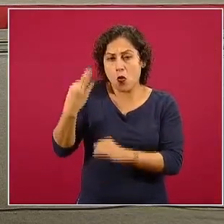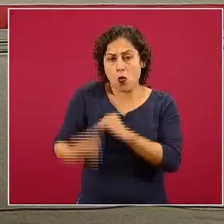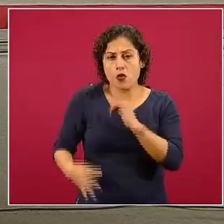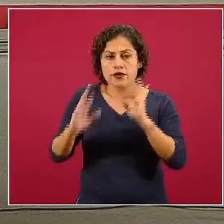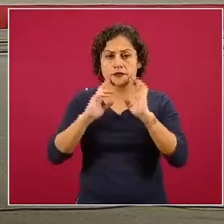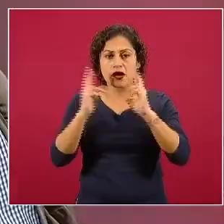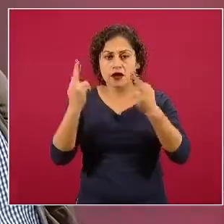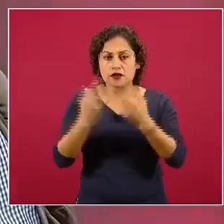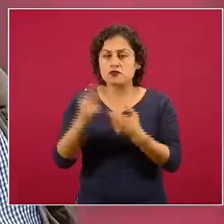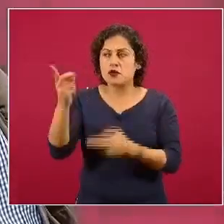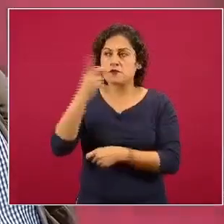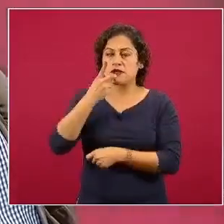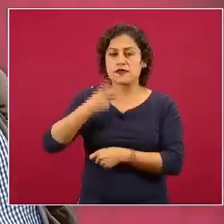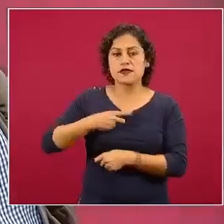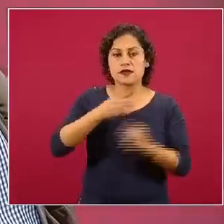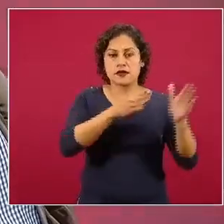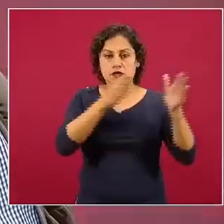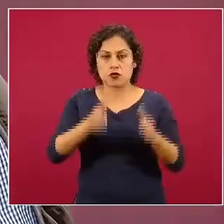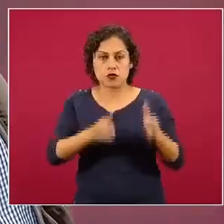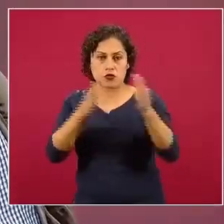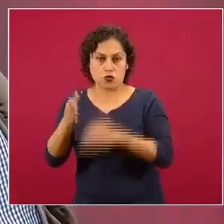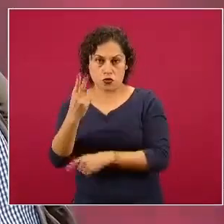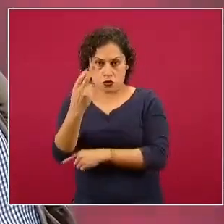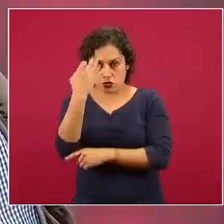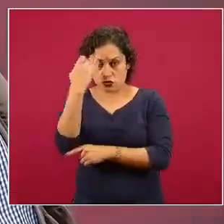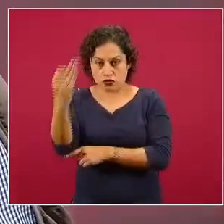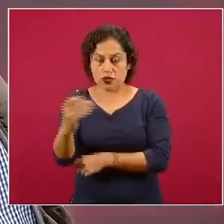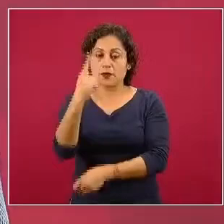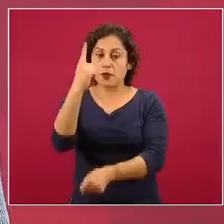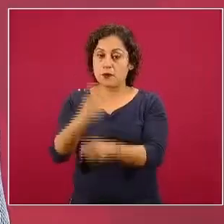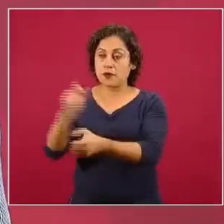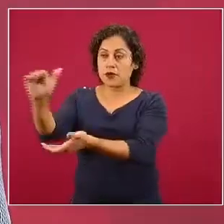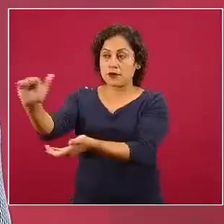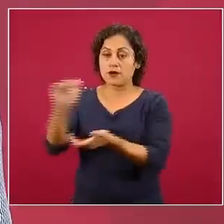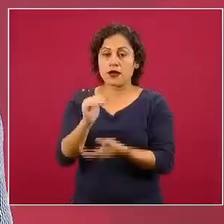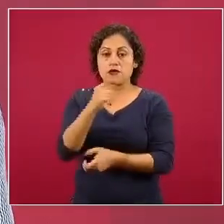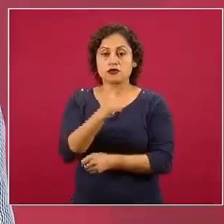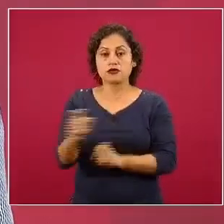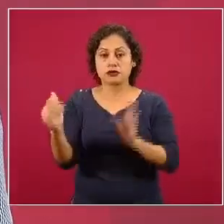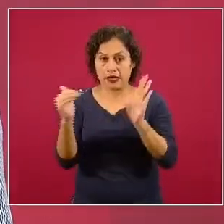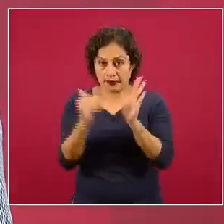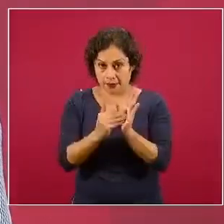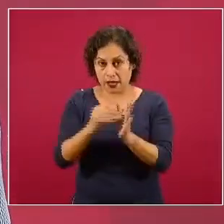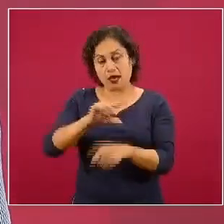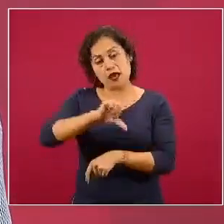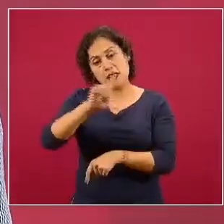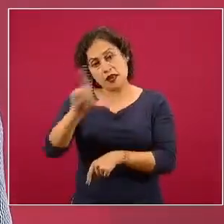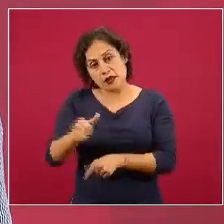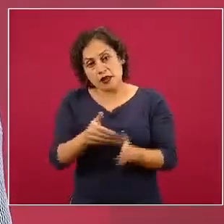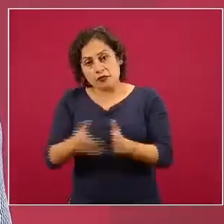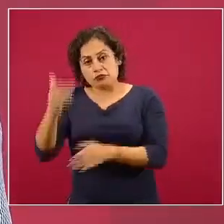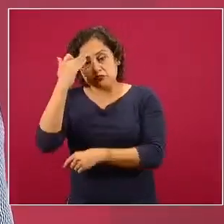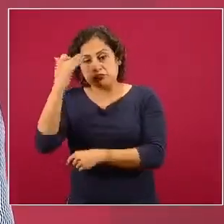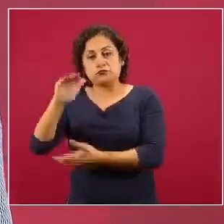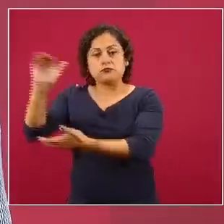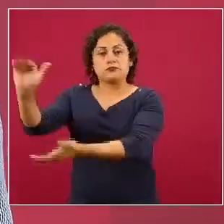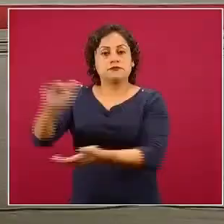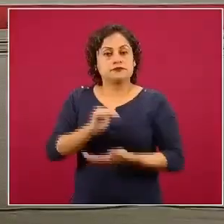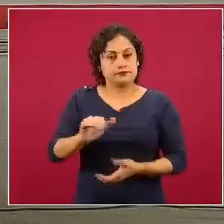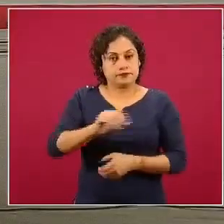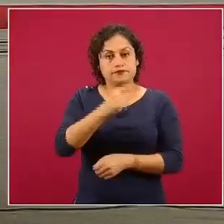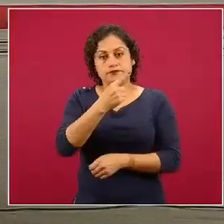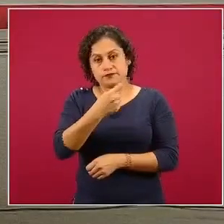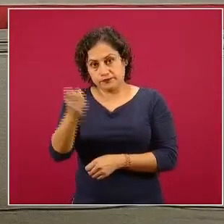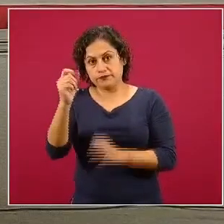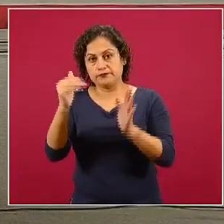llegarán en dos momentos, será primero un envío de 100,000 de estas pruebas y luego llegarán las otras 100,000. De